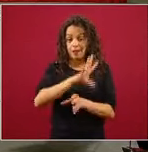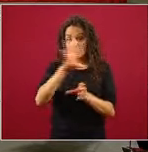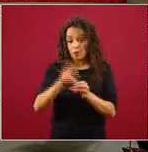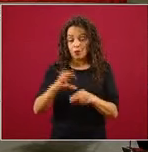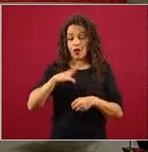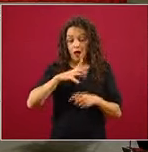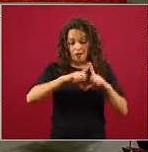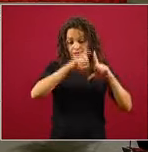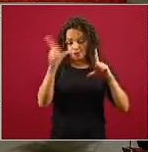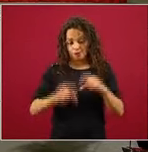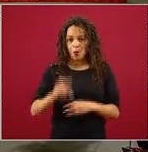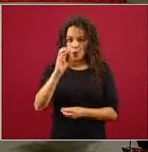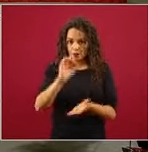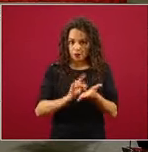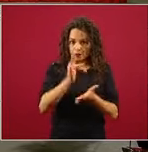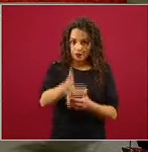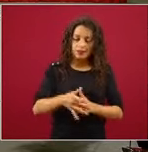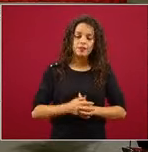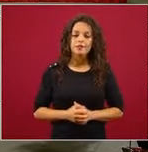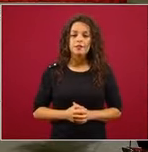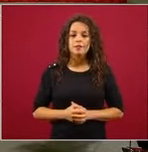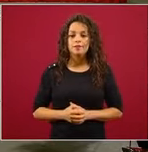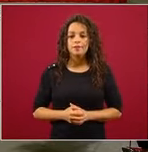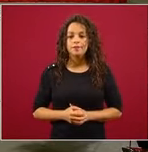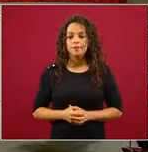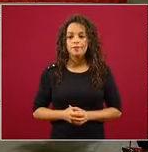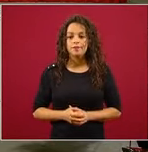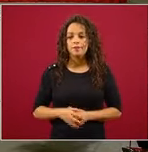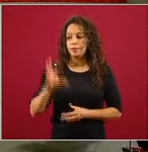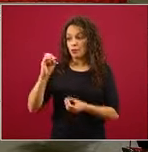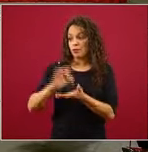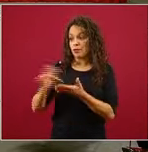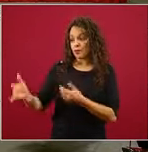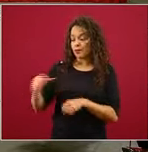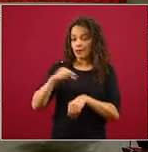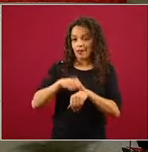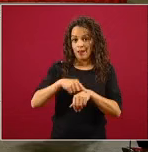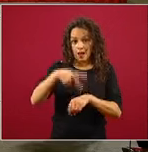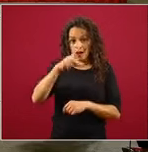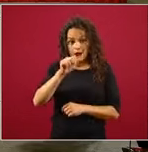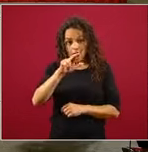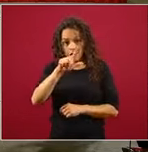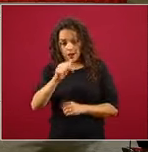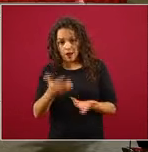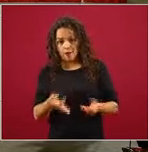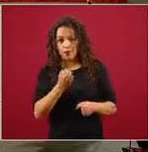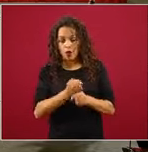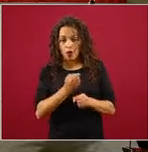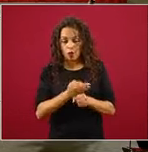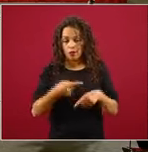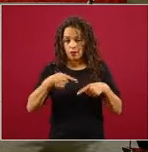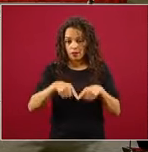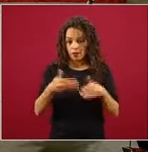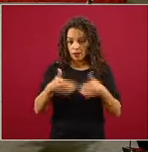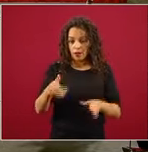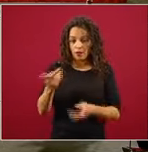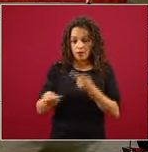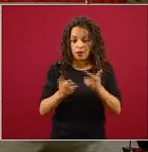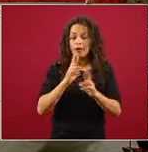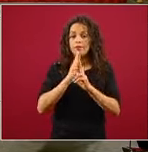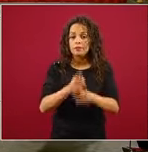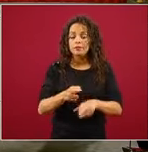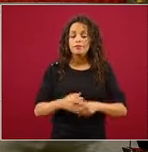Gracias, doctora Carla Berdichevsky. Son las 19:38, vamos a abrir a preguntas, por favor, adelante, Juan